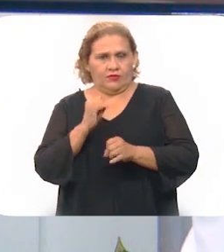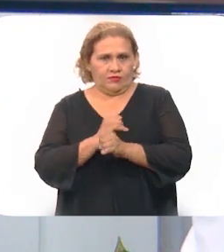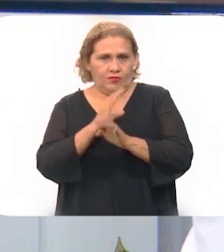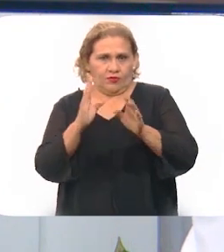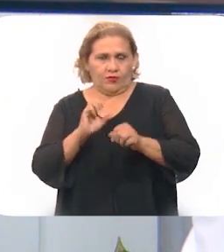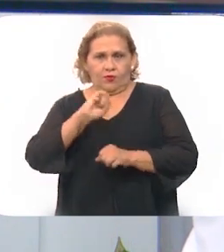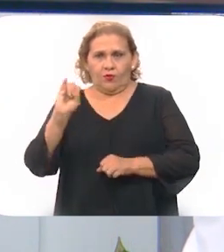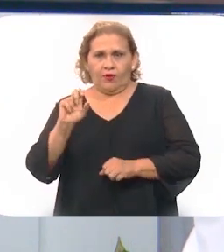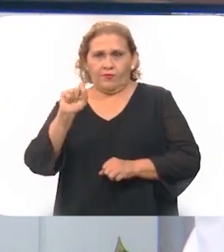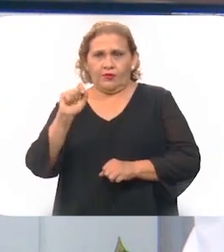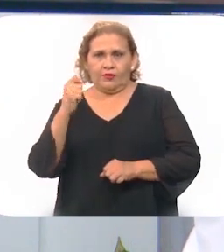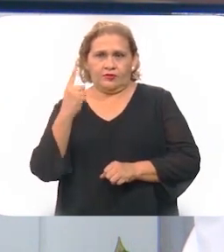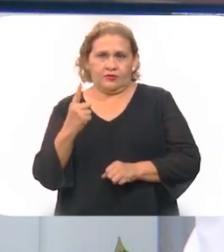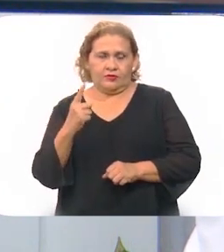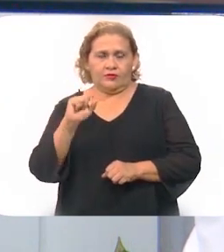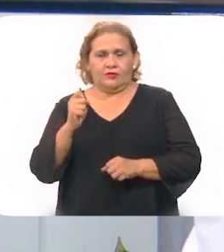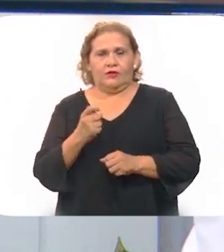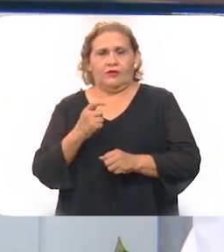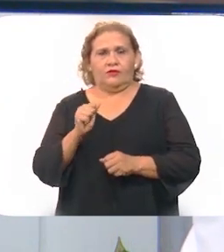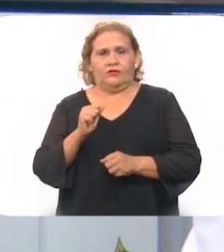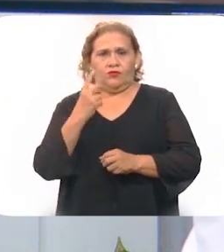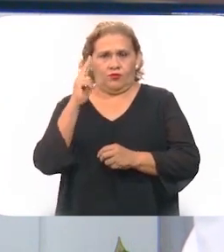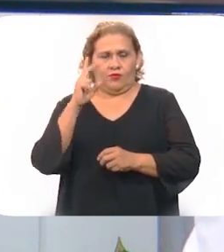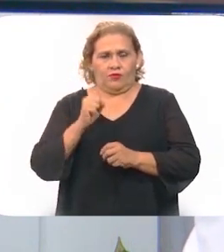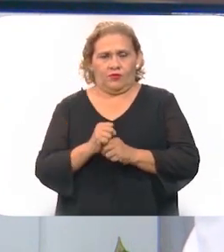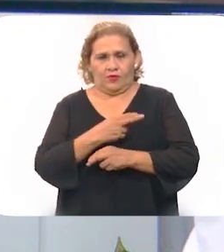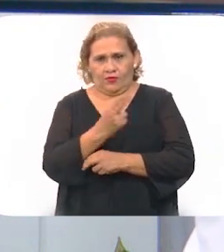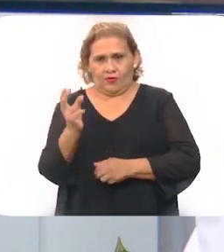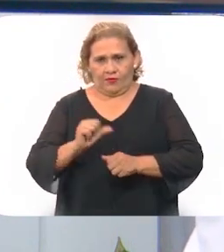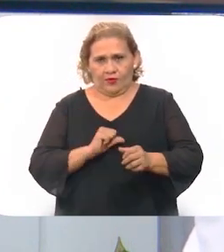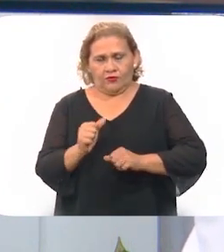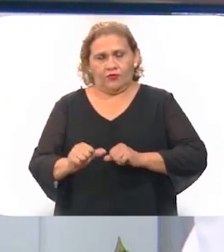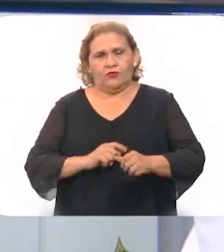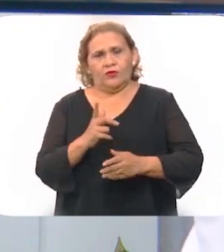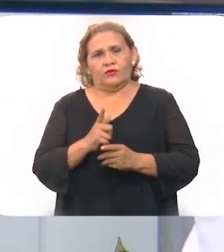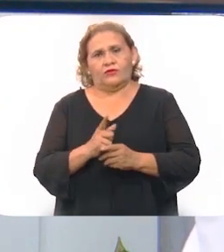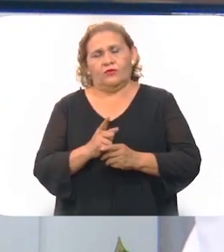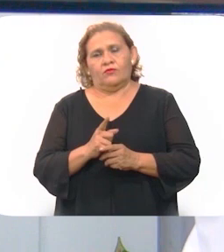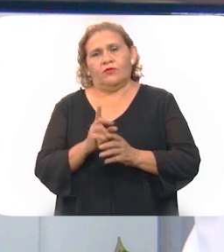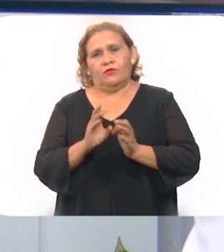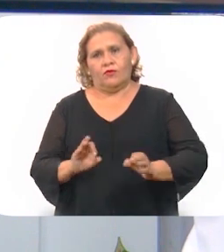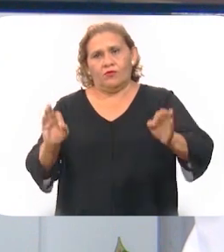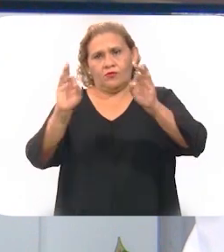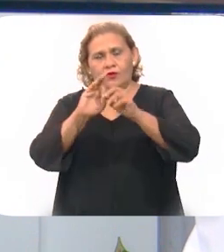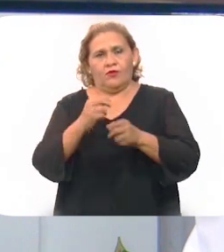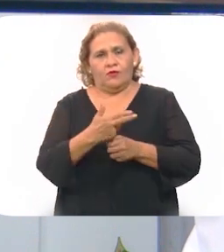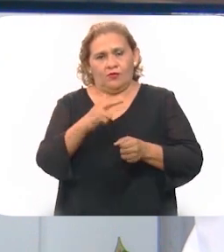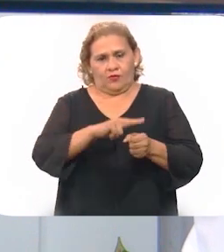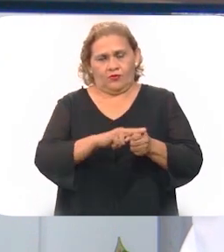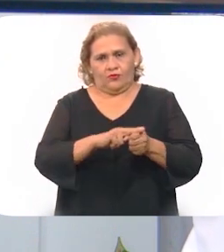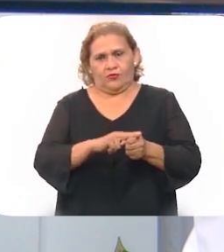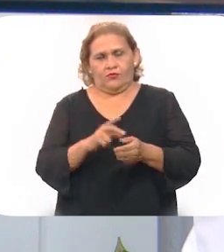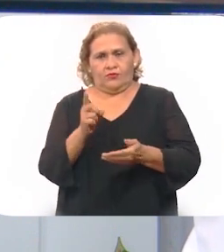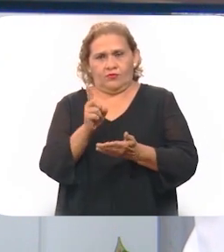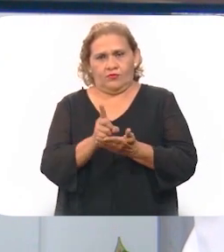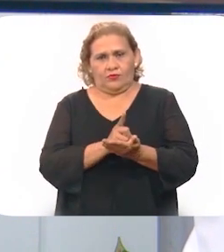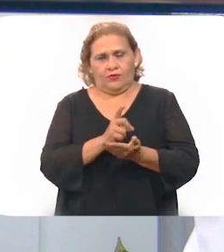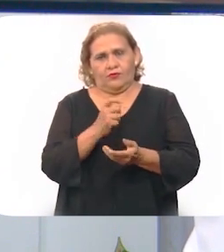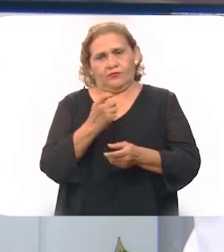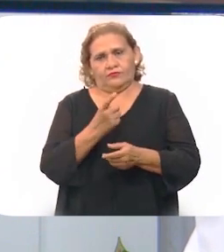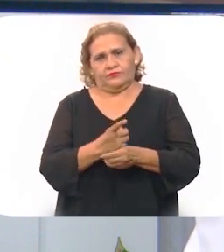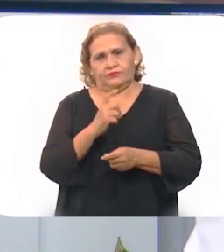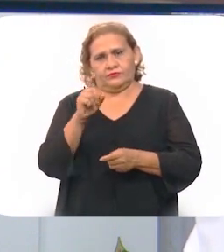médico del jueves 26 de noviembre. Como hemos señalado en la reapertura económica, los datos más importantes son la ocupación hospitalaria y los ingresos diarios.